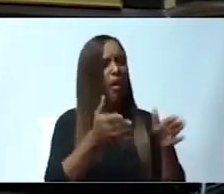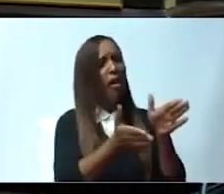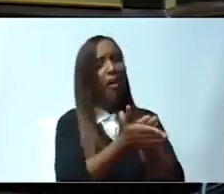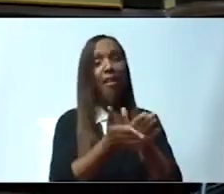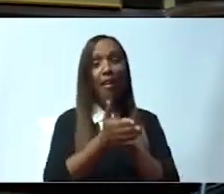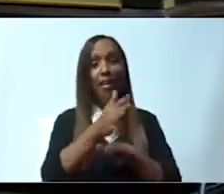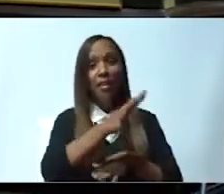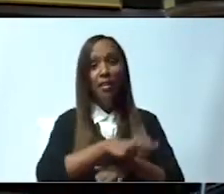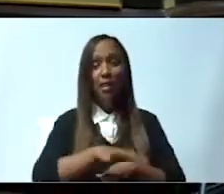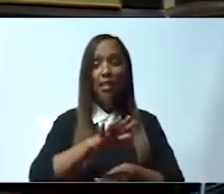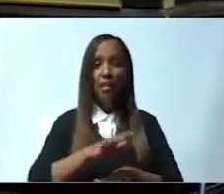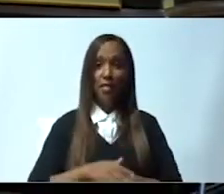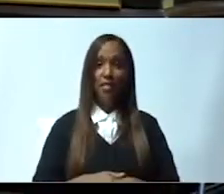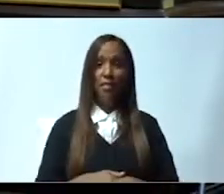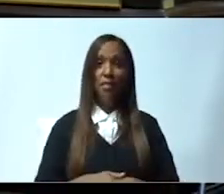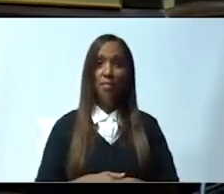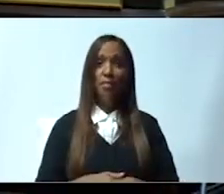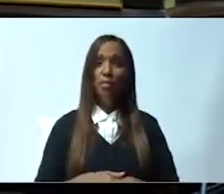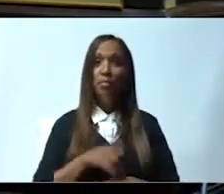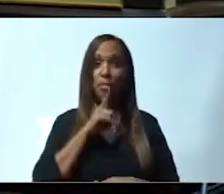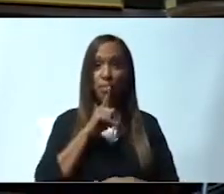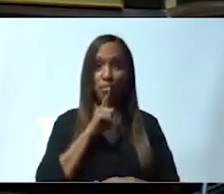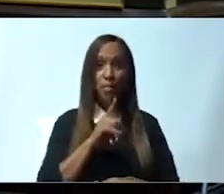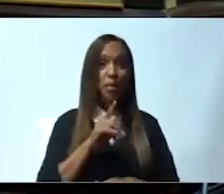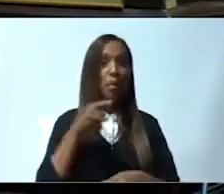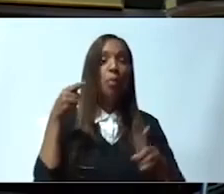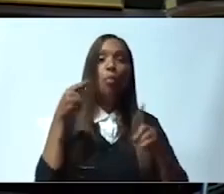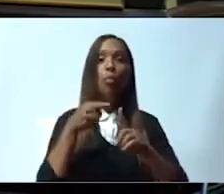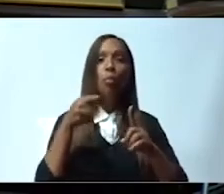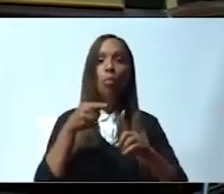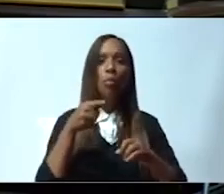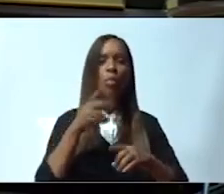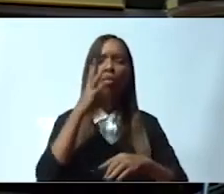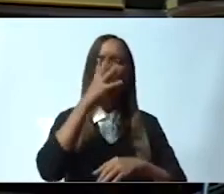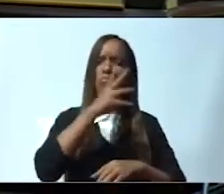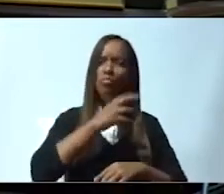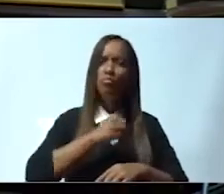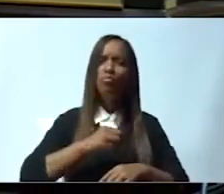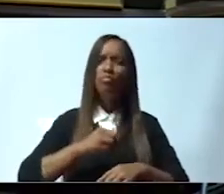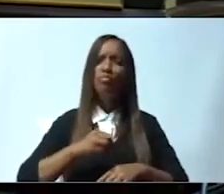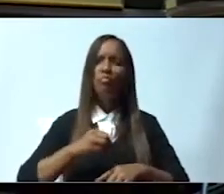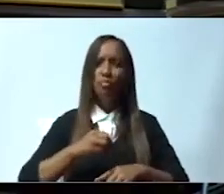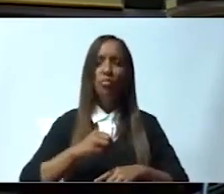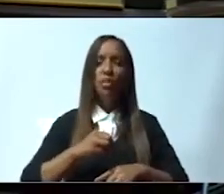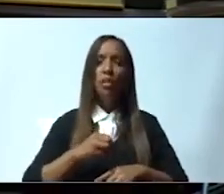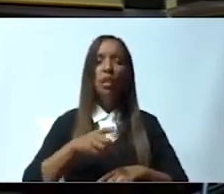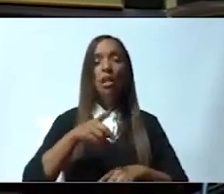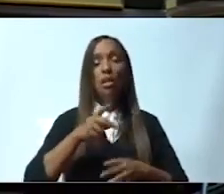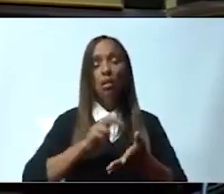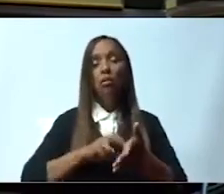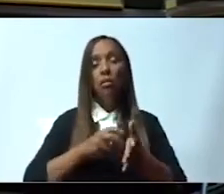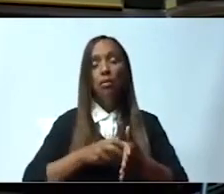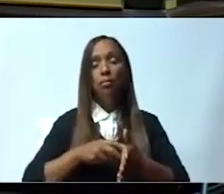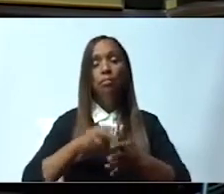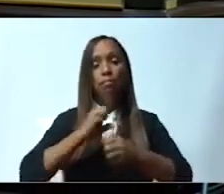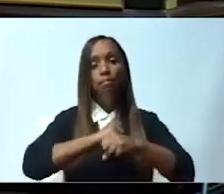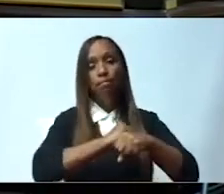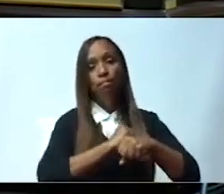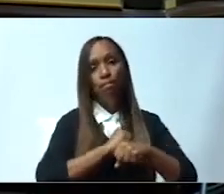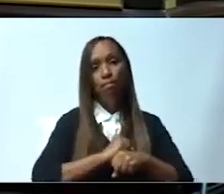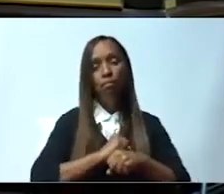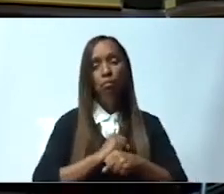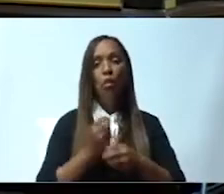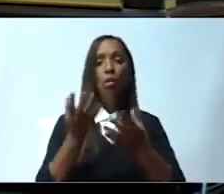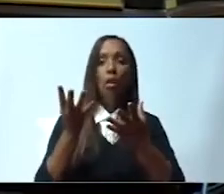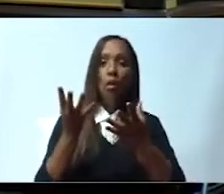proyecto de resolución es solicitar que el Ayuntamiento del Distrito Nacional, en coordinación con Medio Ambiente, declare